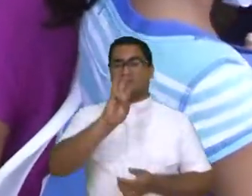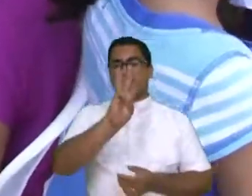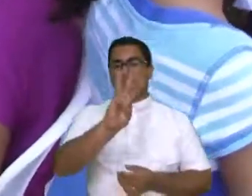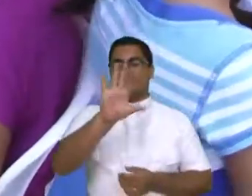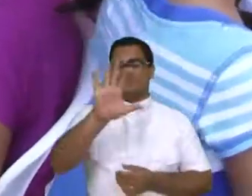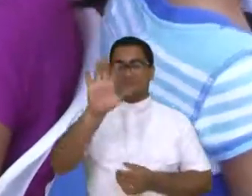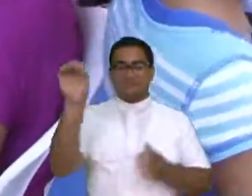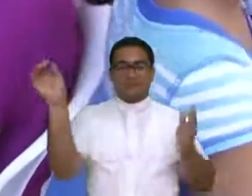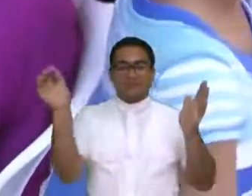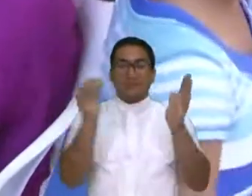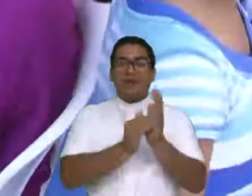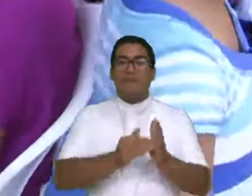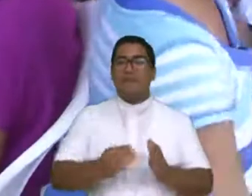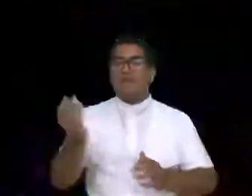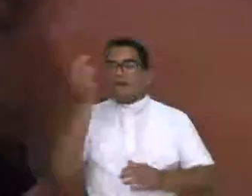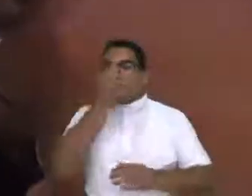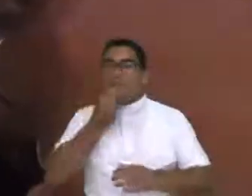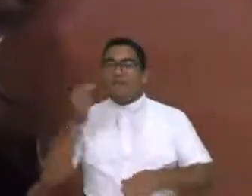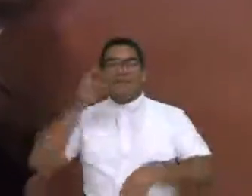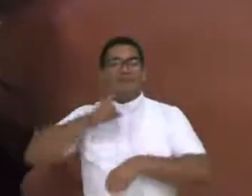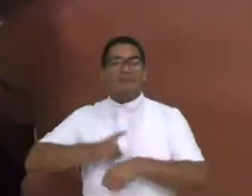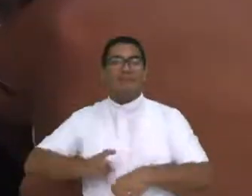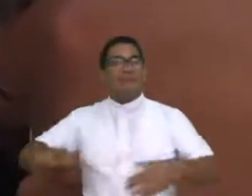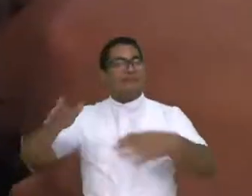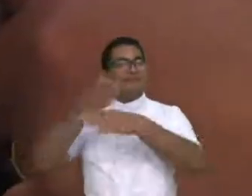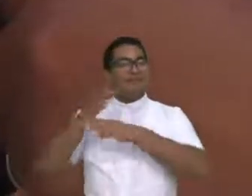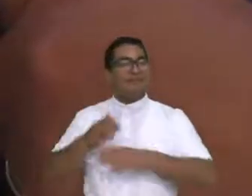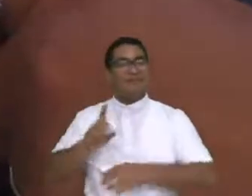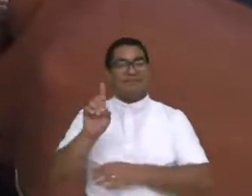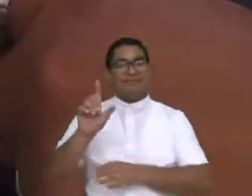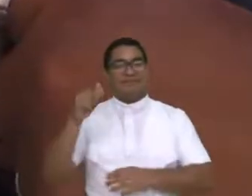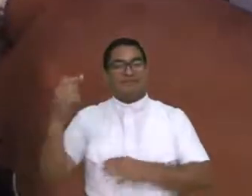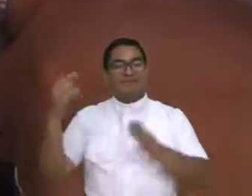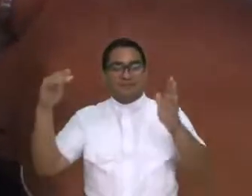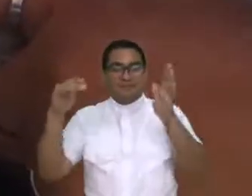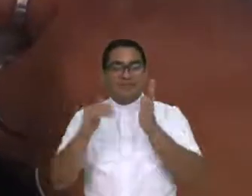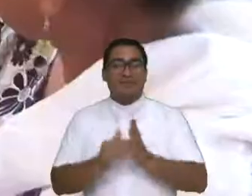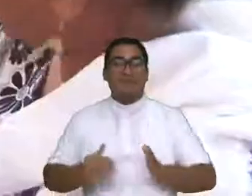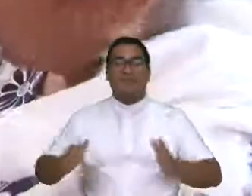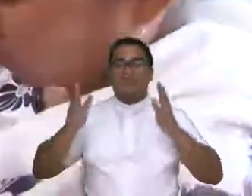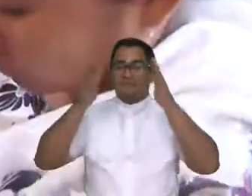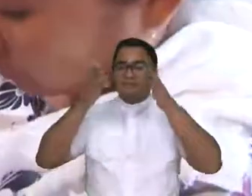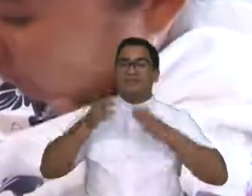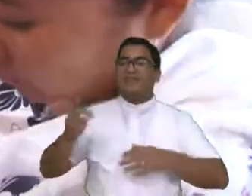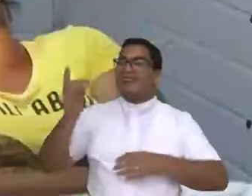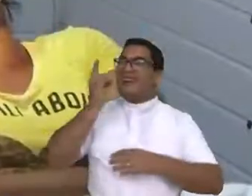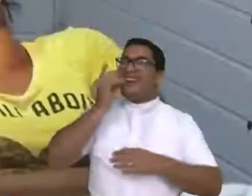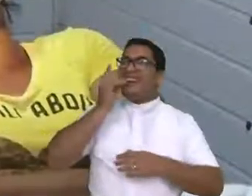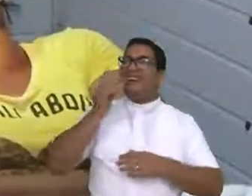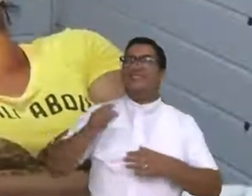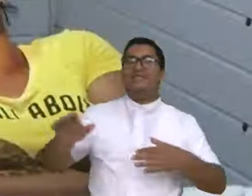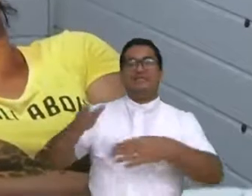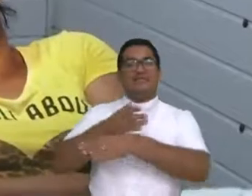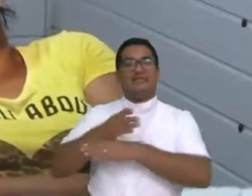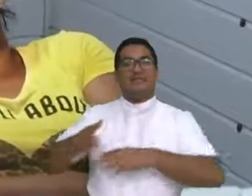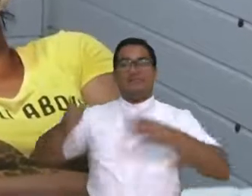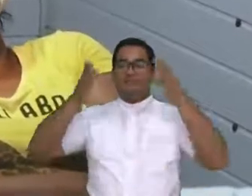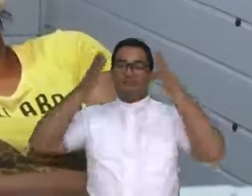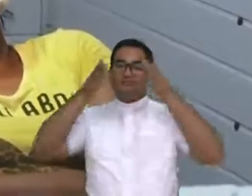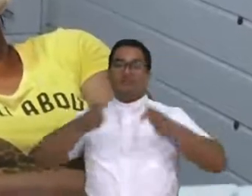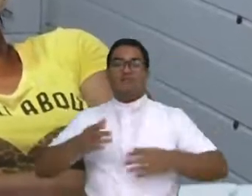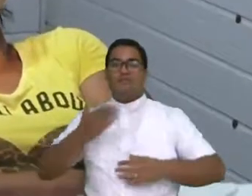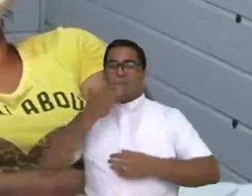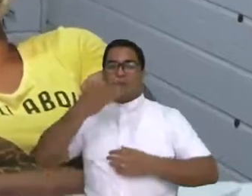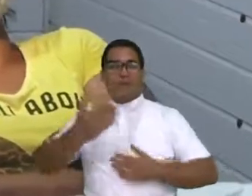mil consultas ambulatorias y más de 17.000 atenciones odontológicas destacan entre los servicios brindados con